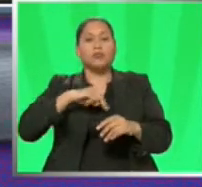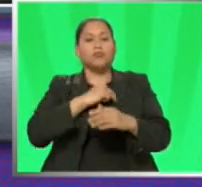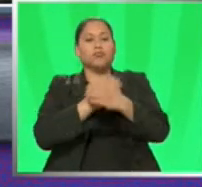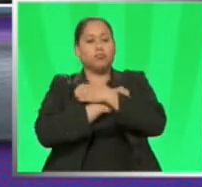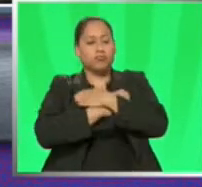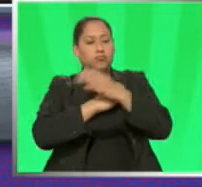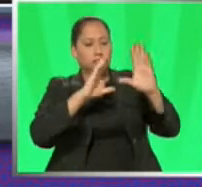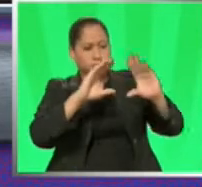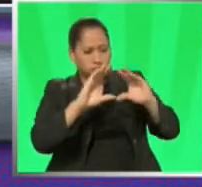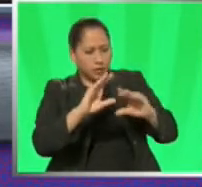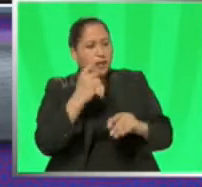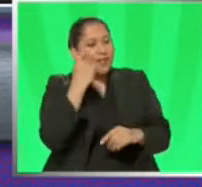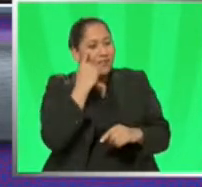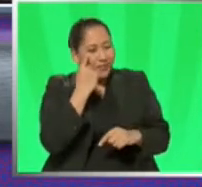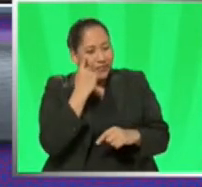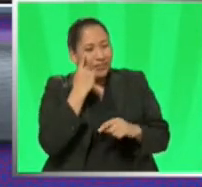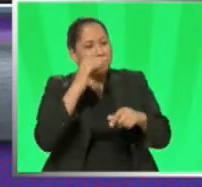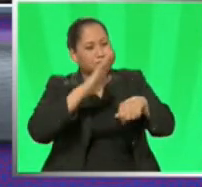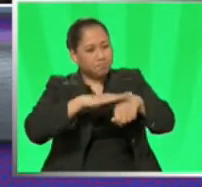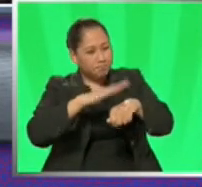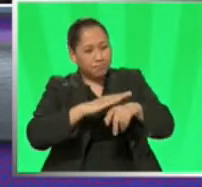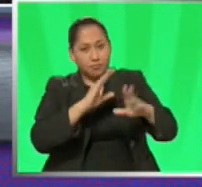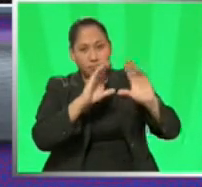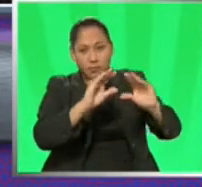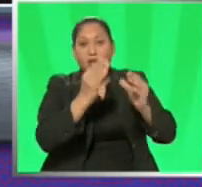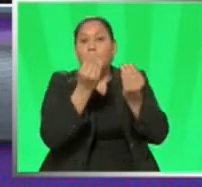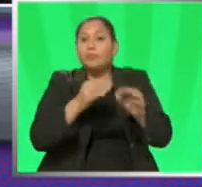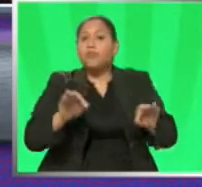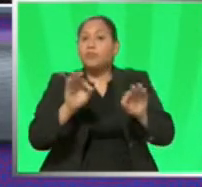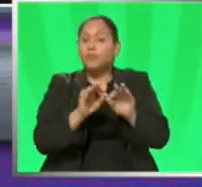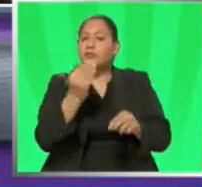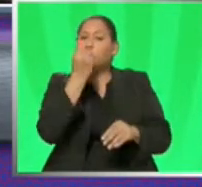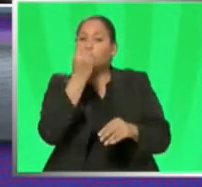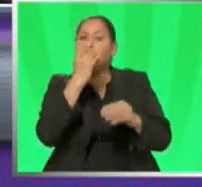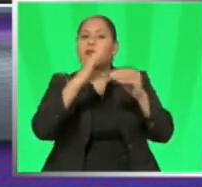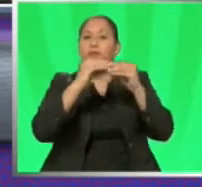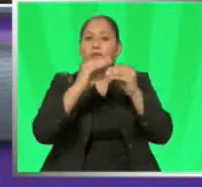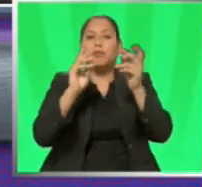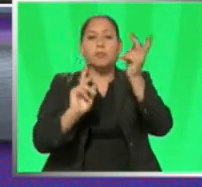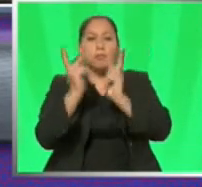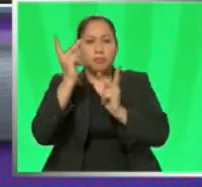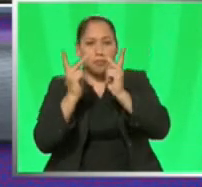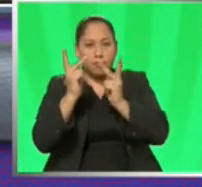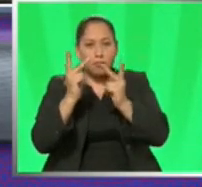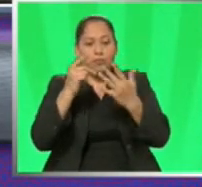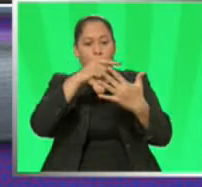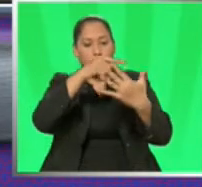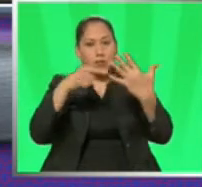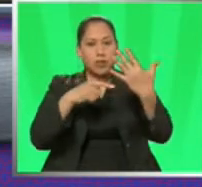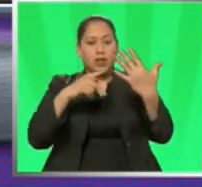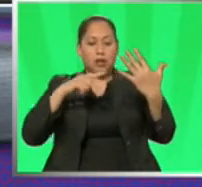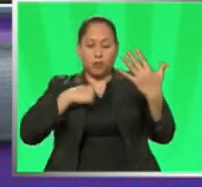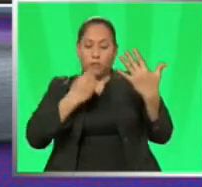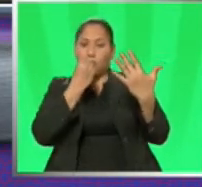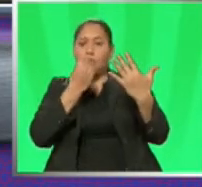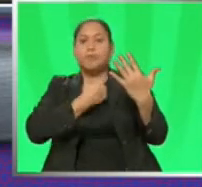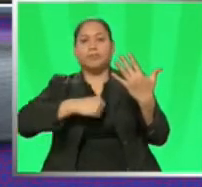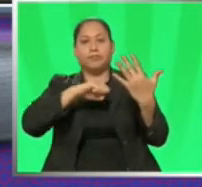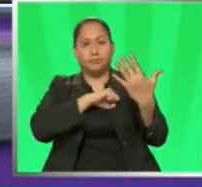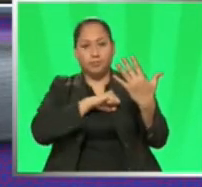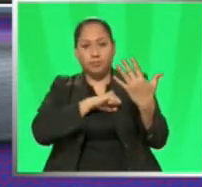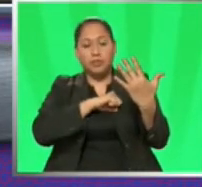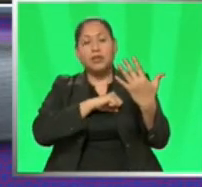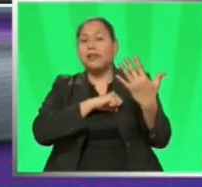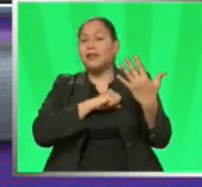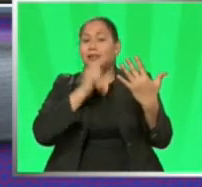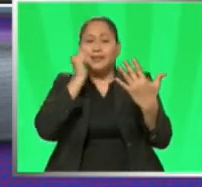en donde transmitimos, en donde promovemos lo importante que es consumir frutas y verduras como parte de una dieta saludable y que debes